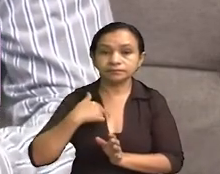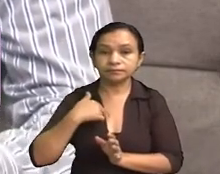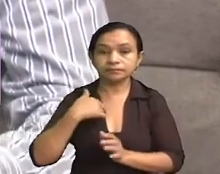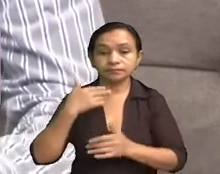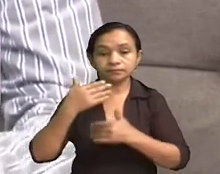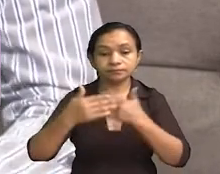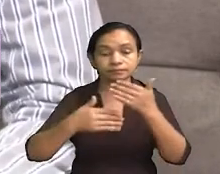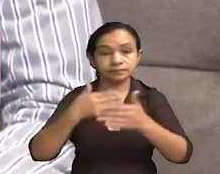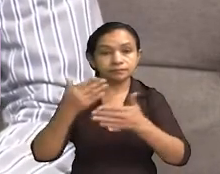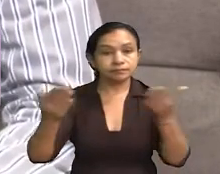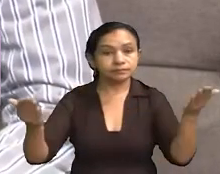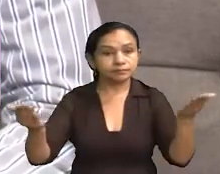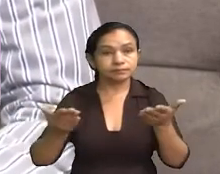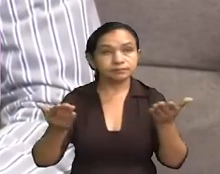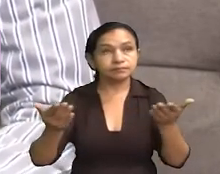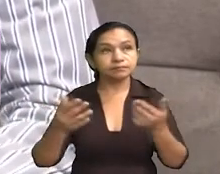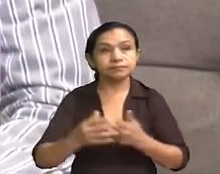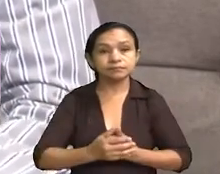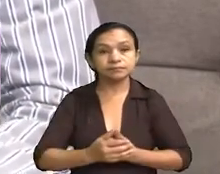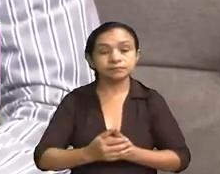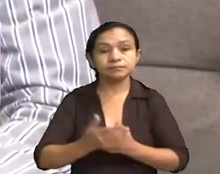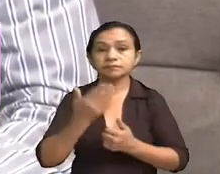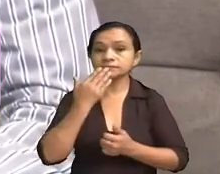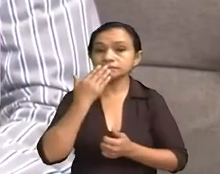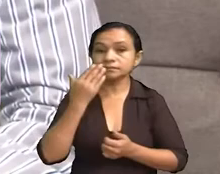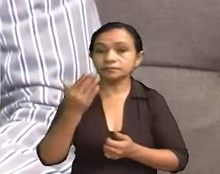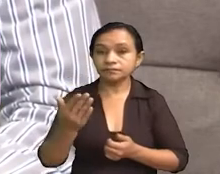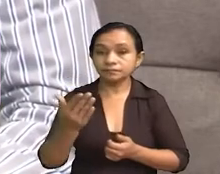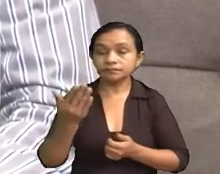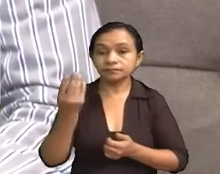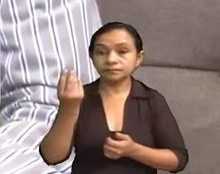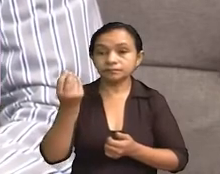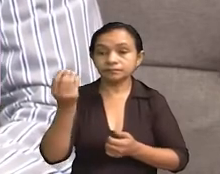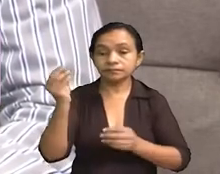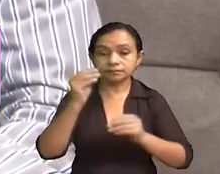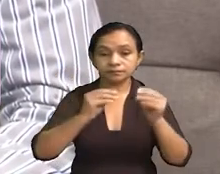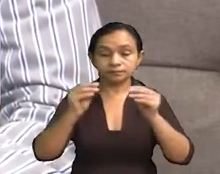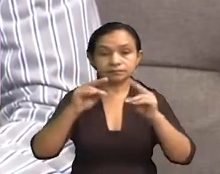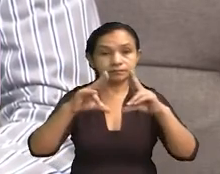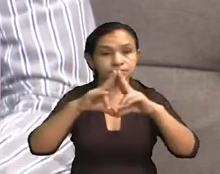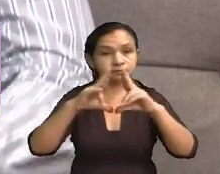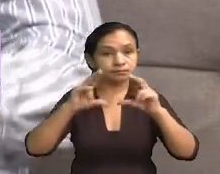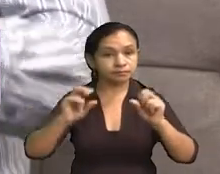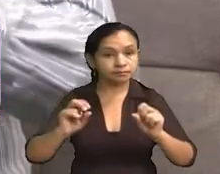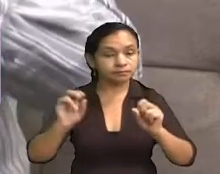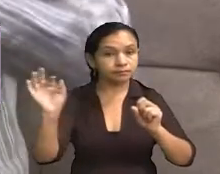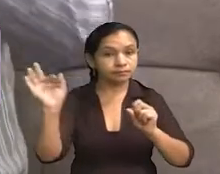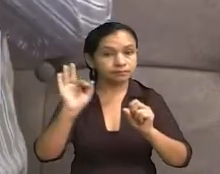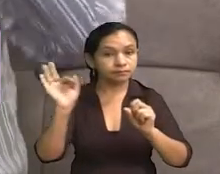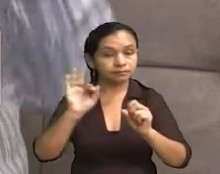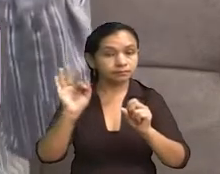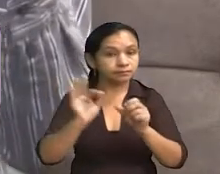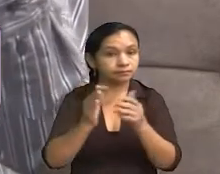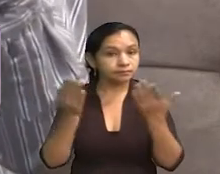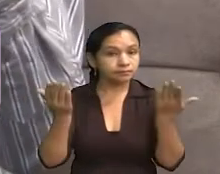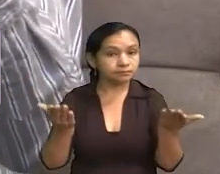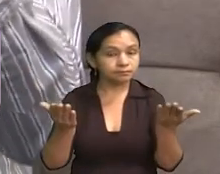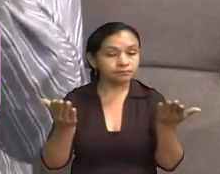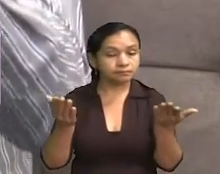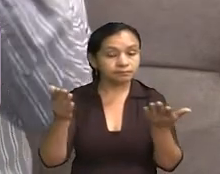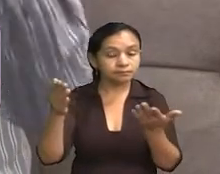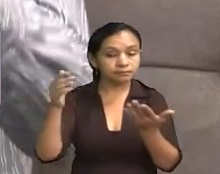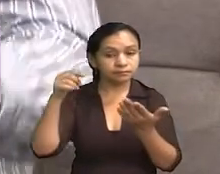una situación muy favorable a la economía nacional, de tal manera que, aunque el